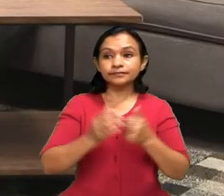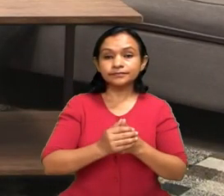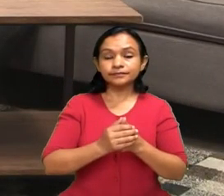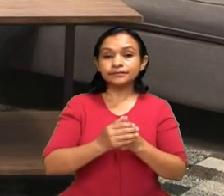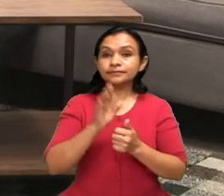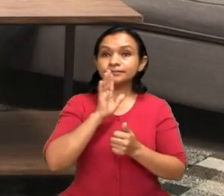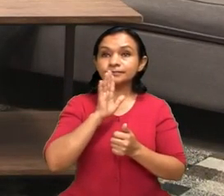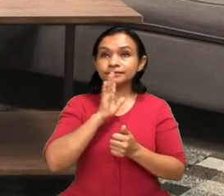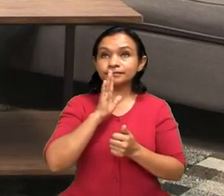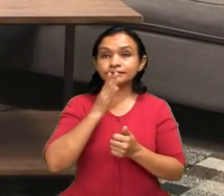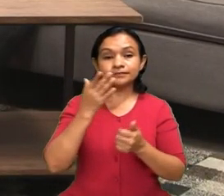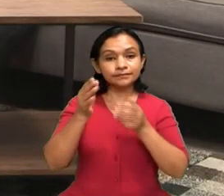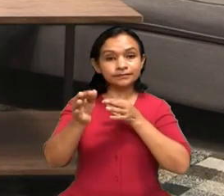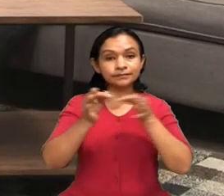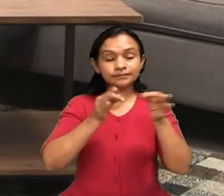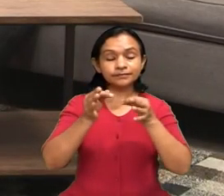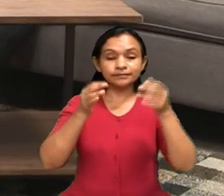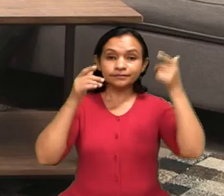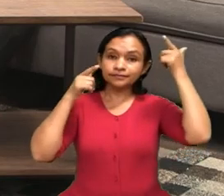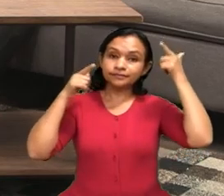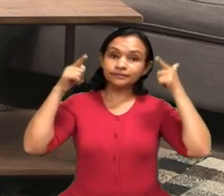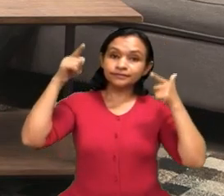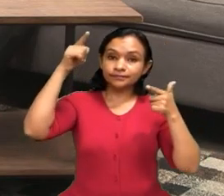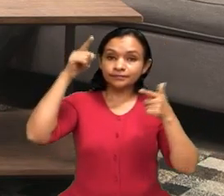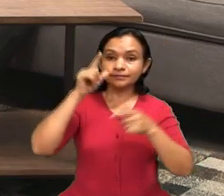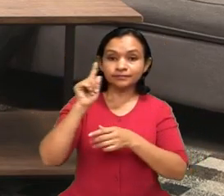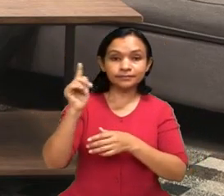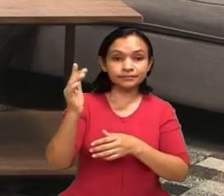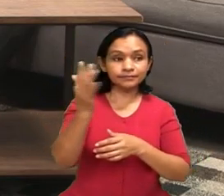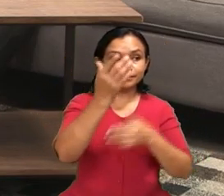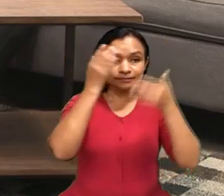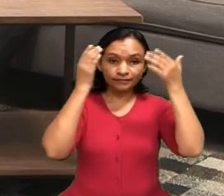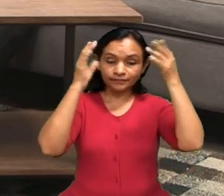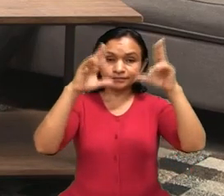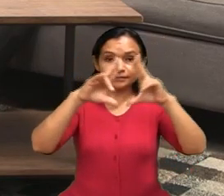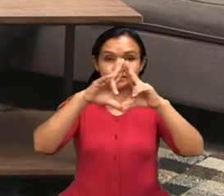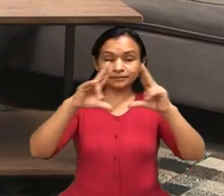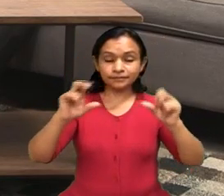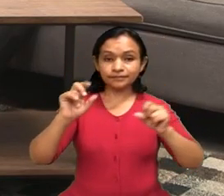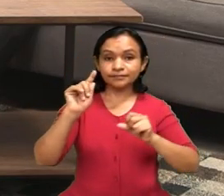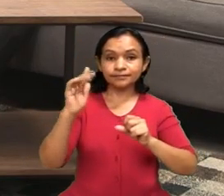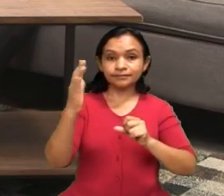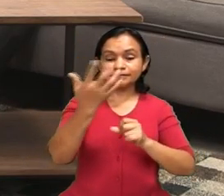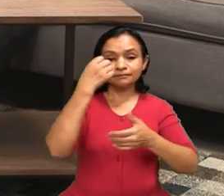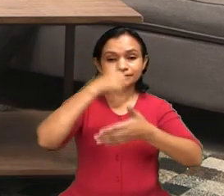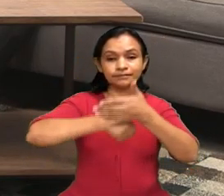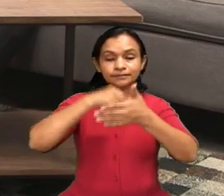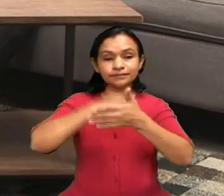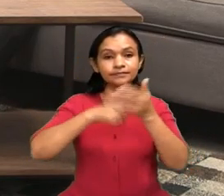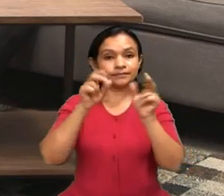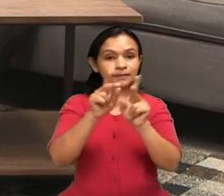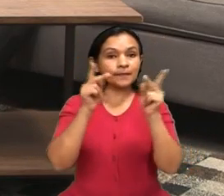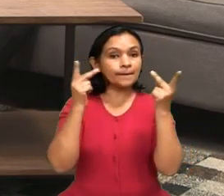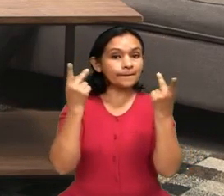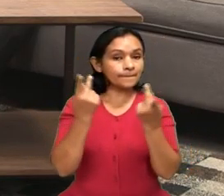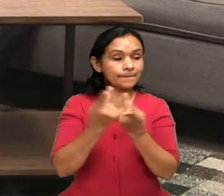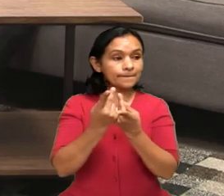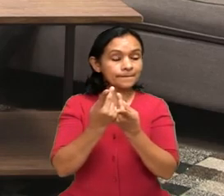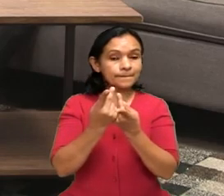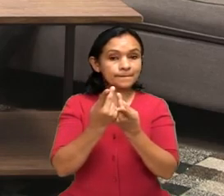intervención tan detallada de lo que es Sandino, impregnado en toda la cultura nicaragüense, en toda la lucha de nuestro pueblo por la emancipación